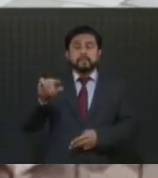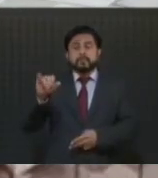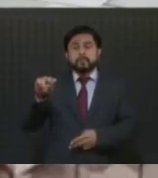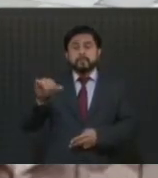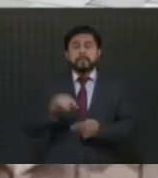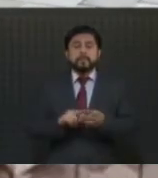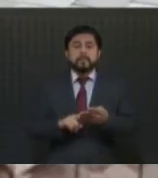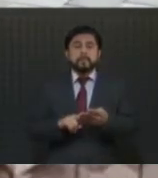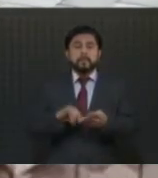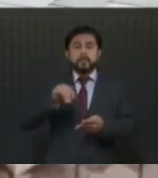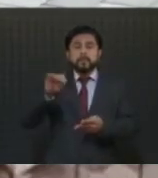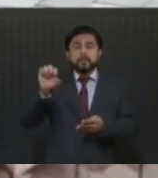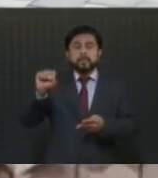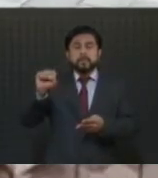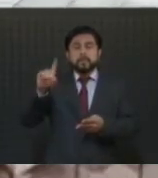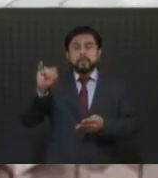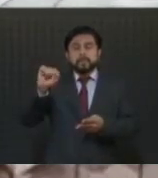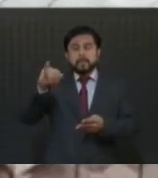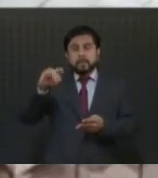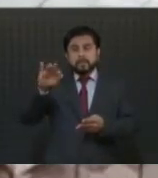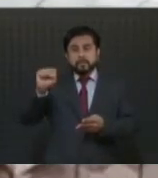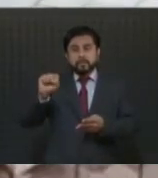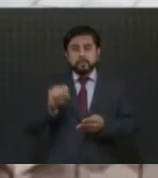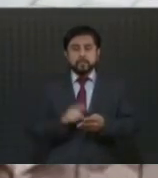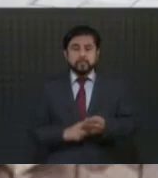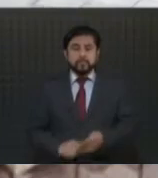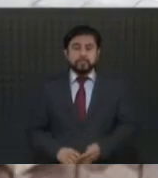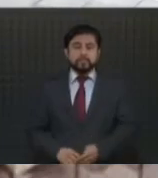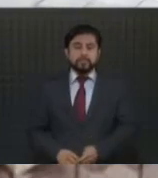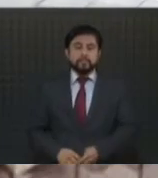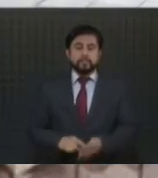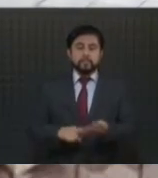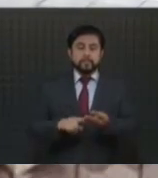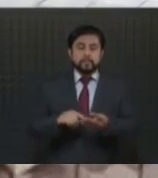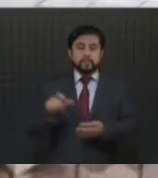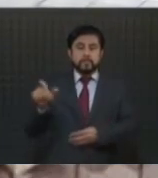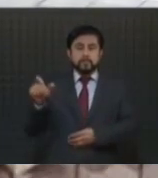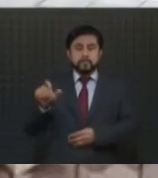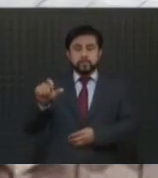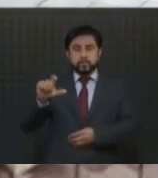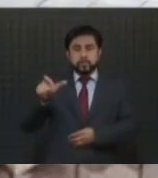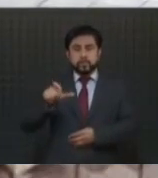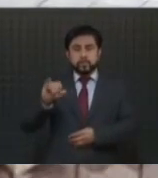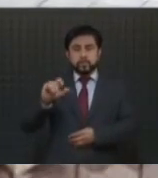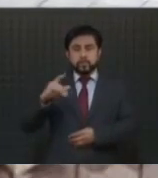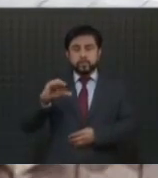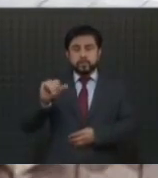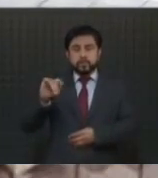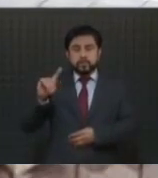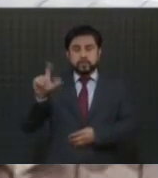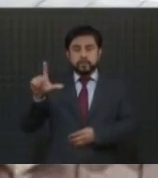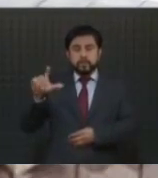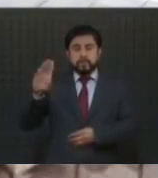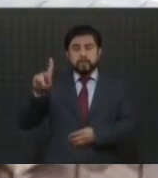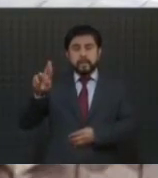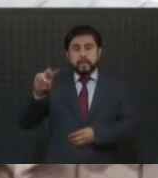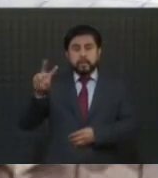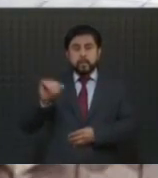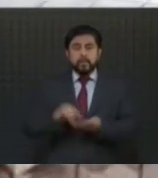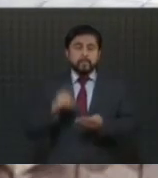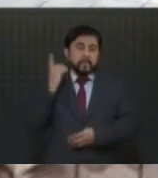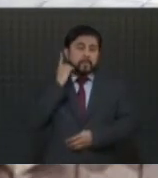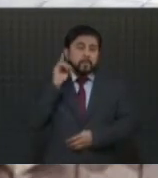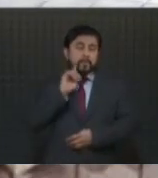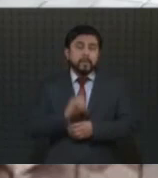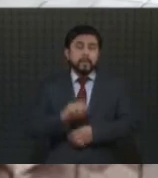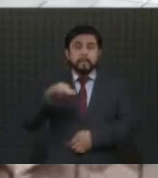José de Jesús Martín del Campo Castañeda, Xochitl Bravo Espinosa y diputada